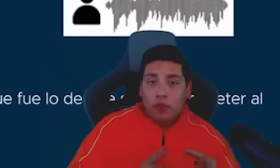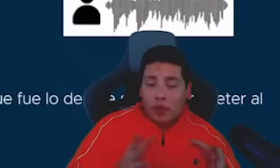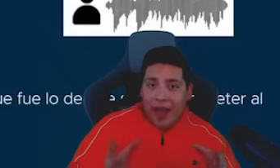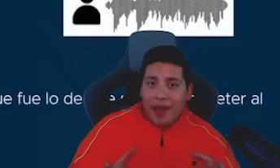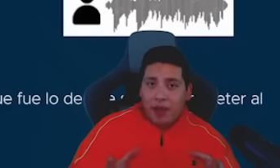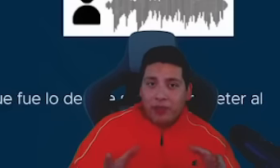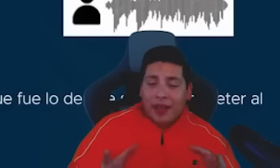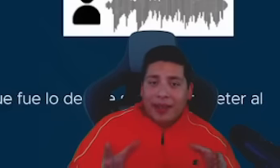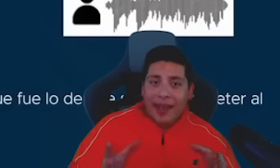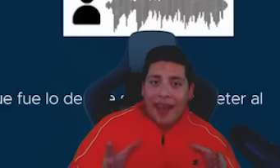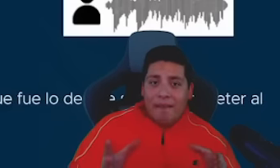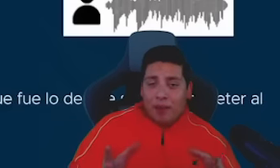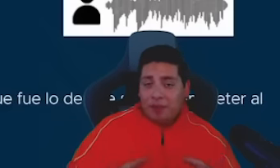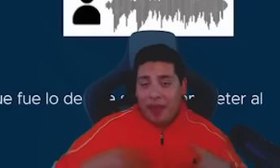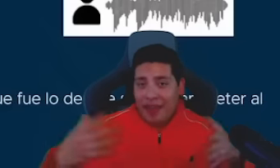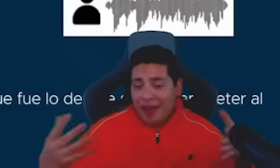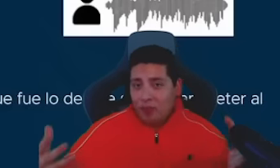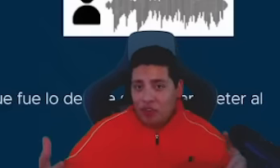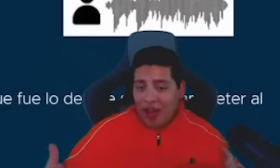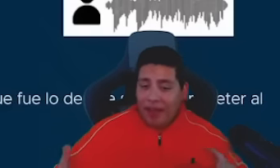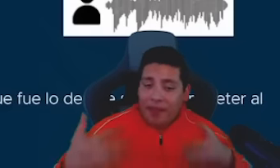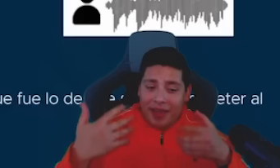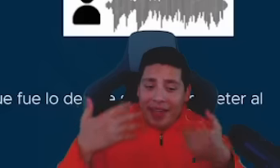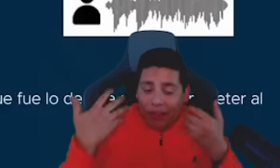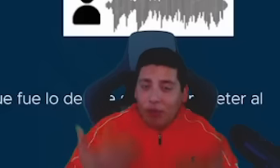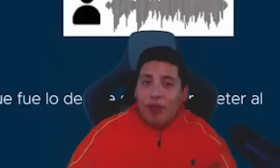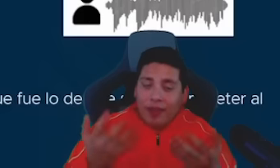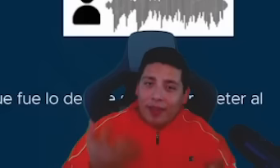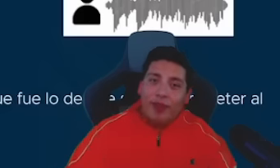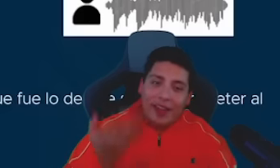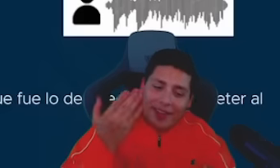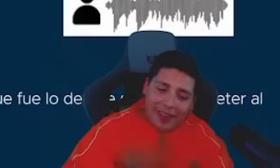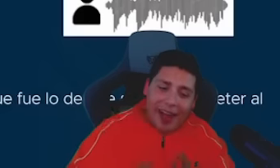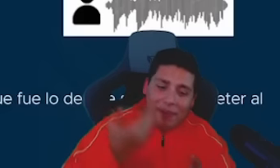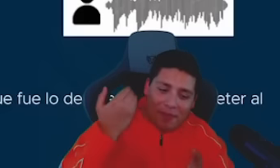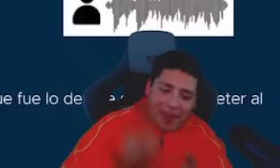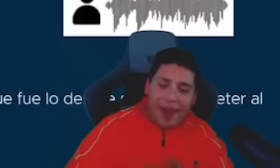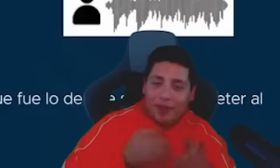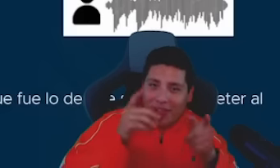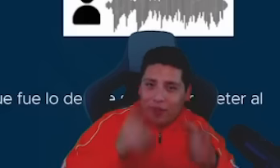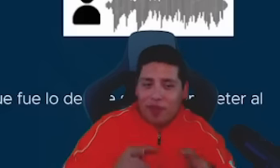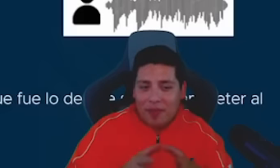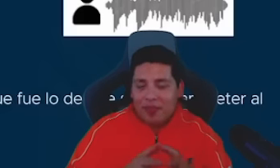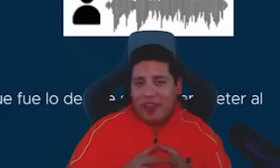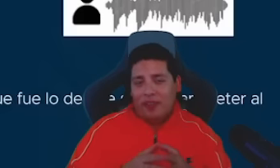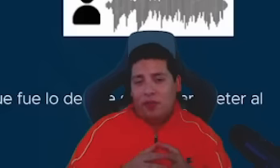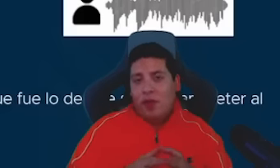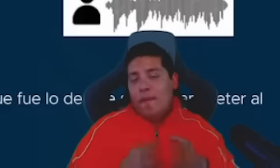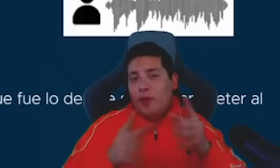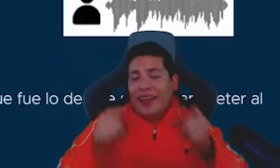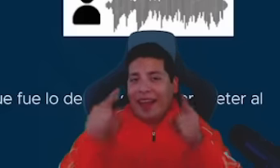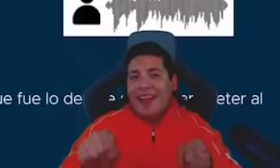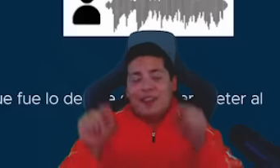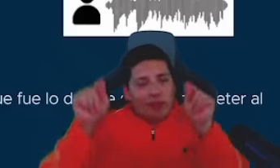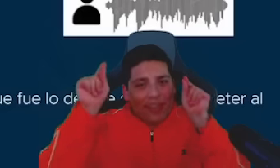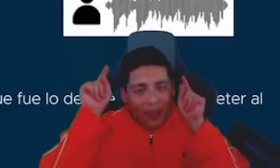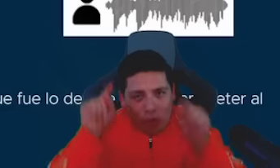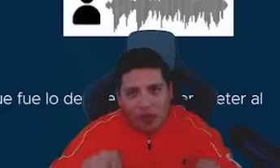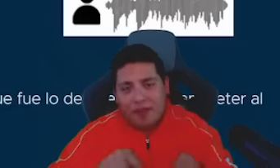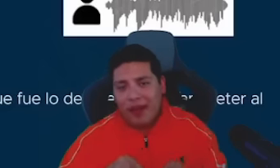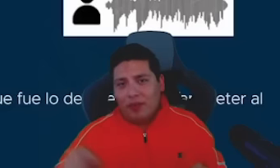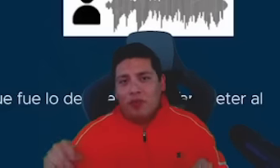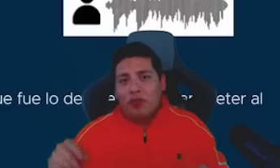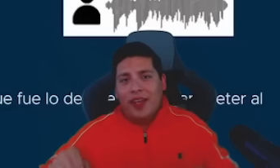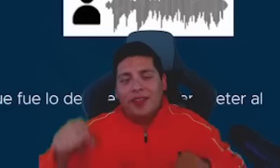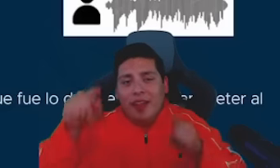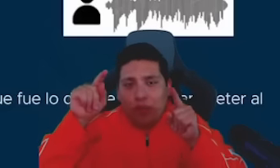los funcionarios que pues pedían mochada y que todo quedó registrado en videos. Escuchemos esto, porque aquí es donde